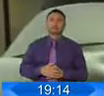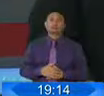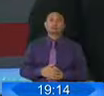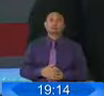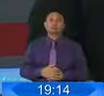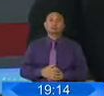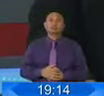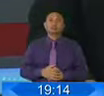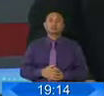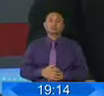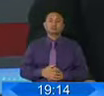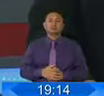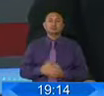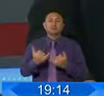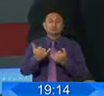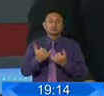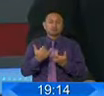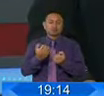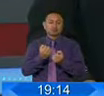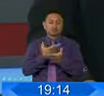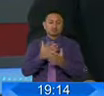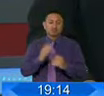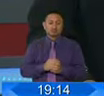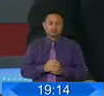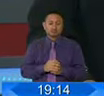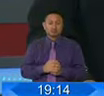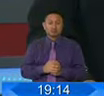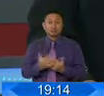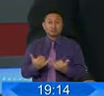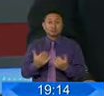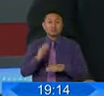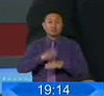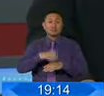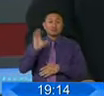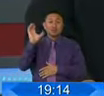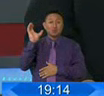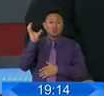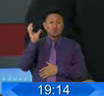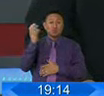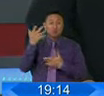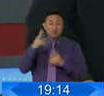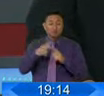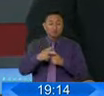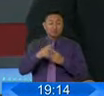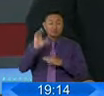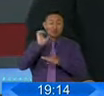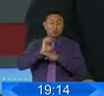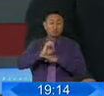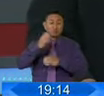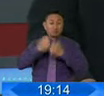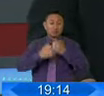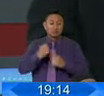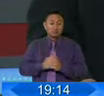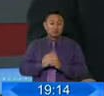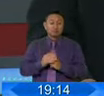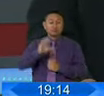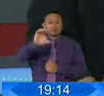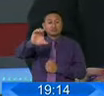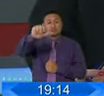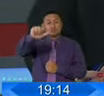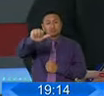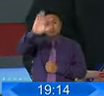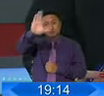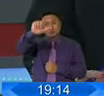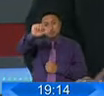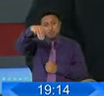Aldaz. Ahora les contamos que el fuerte temporal azota al país. El invierno ha afectado al cantón Catamayo.